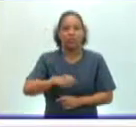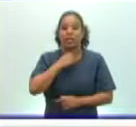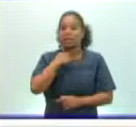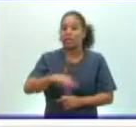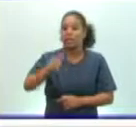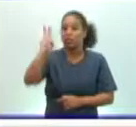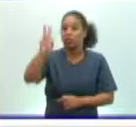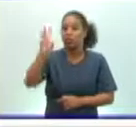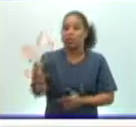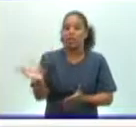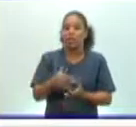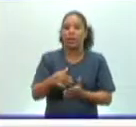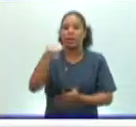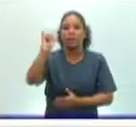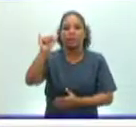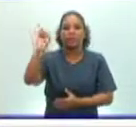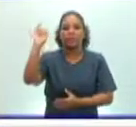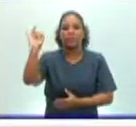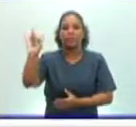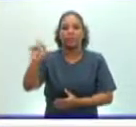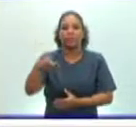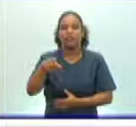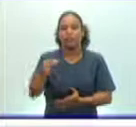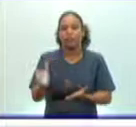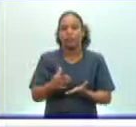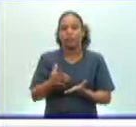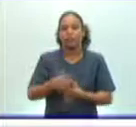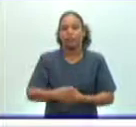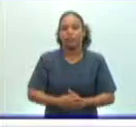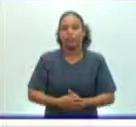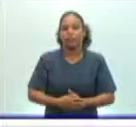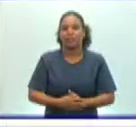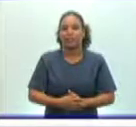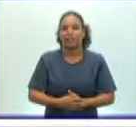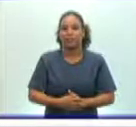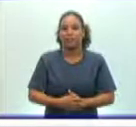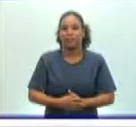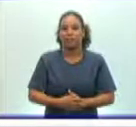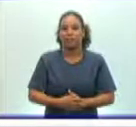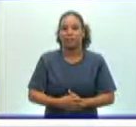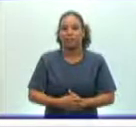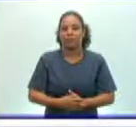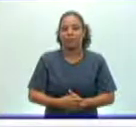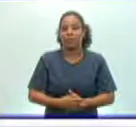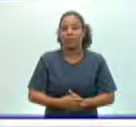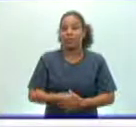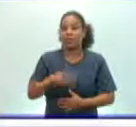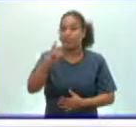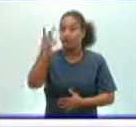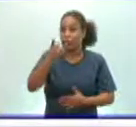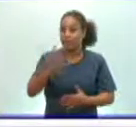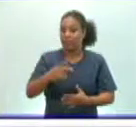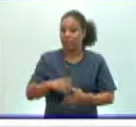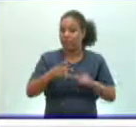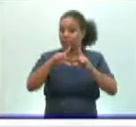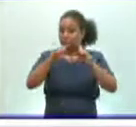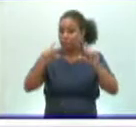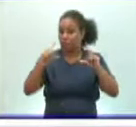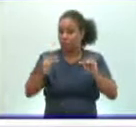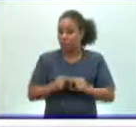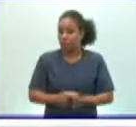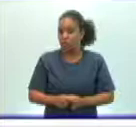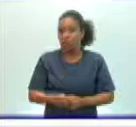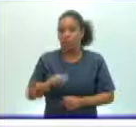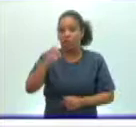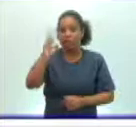2 de la página 67 de tu libro de texto. En la figura, EF paralelo a